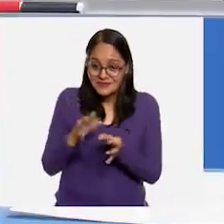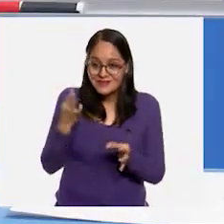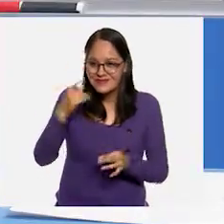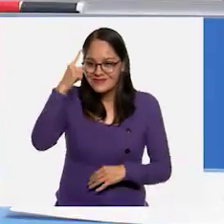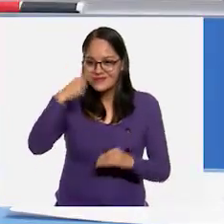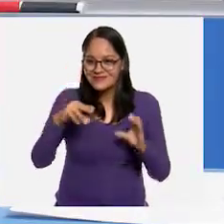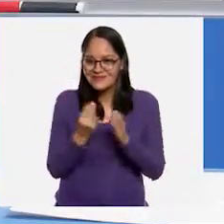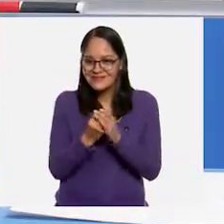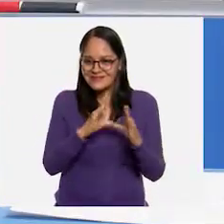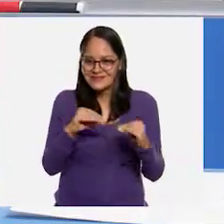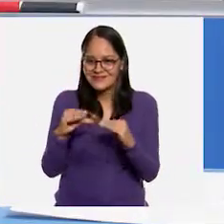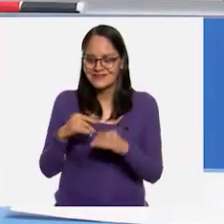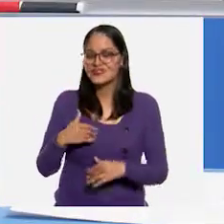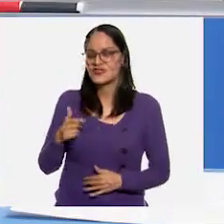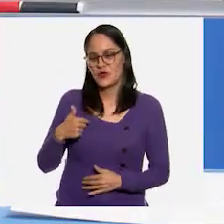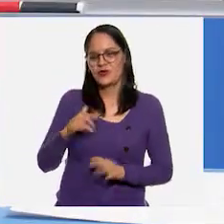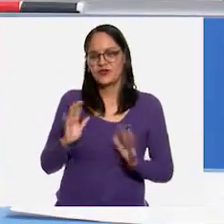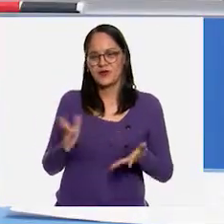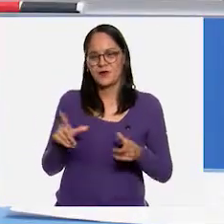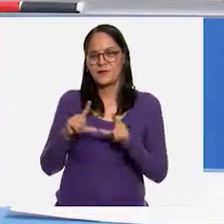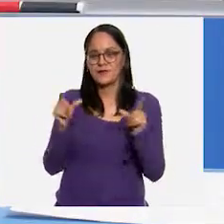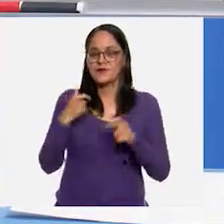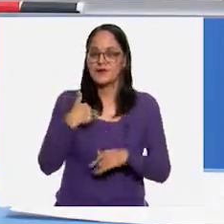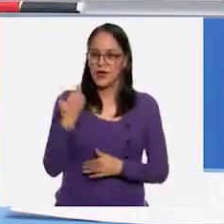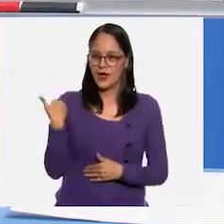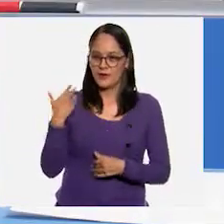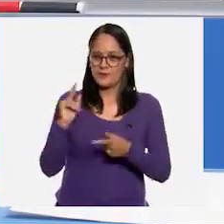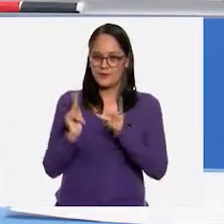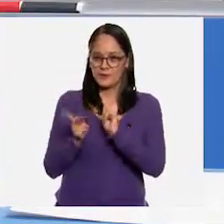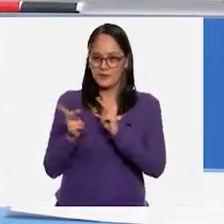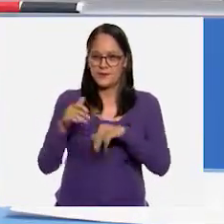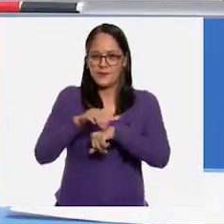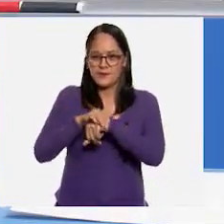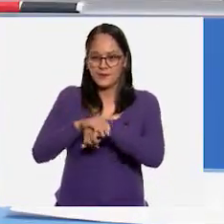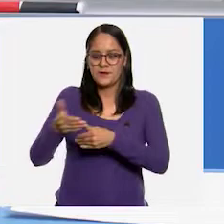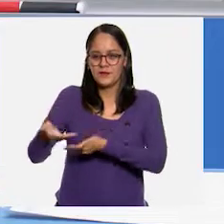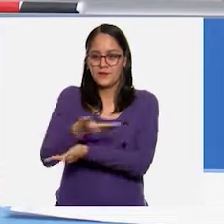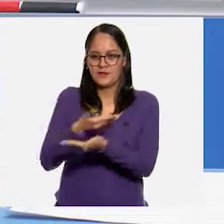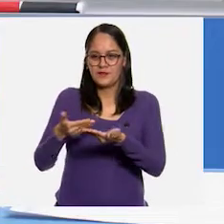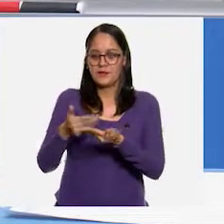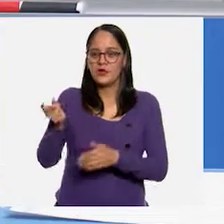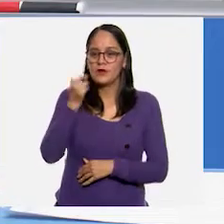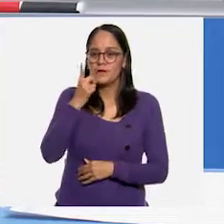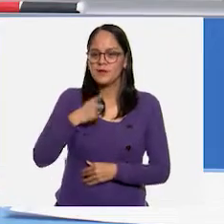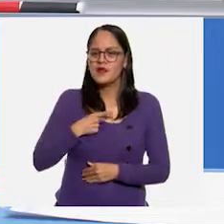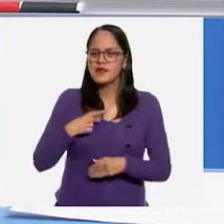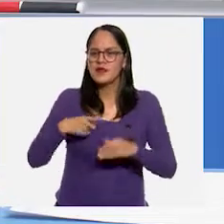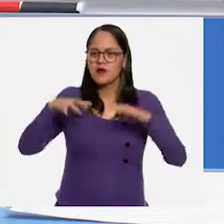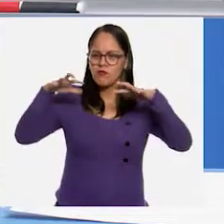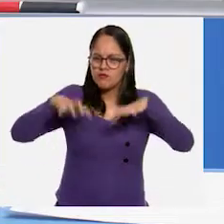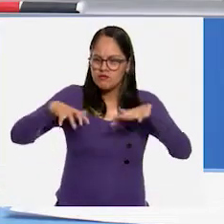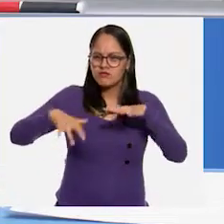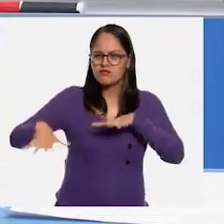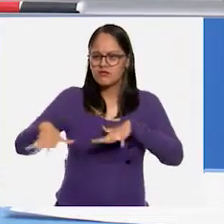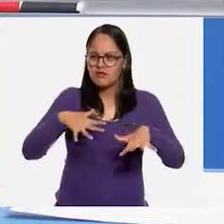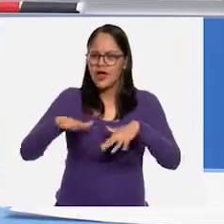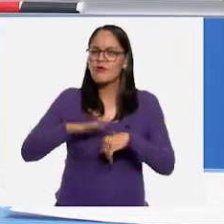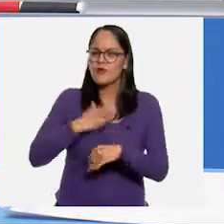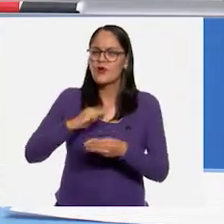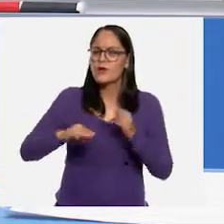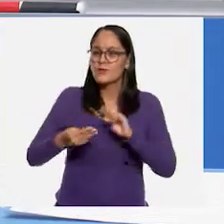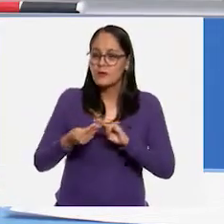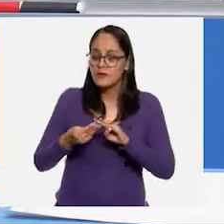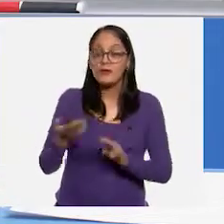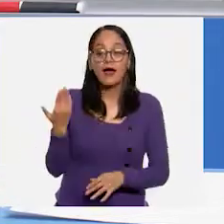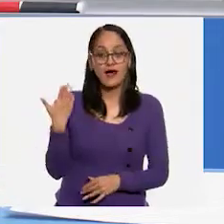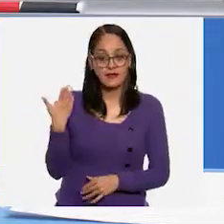que listas, maestra. Perfecto. Yo estuve platicando con unos amigos acerca de qué creen ellos que provocan los desastres. Sus respuestas